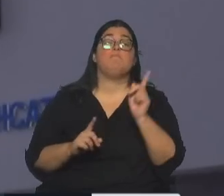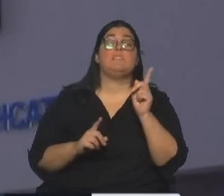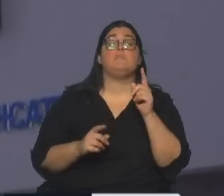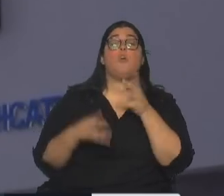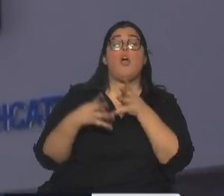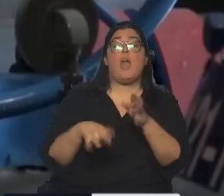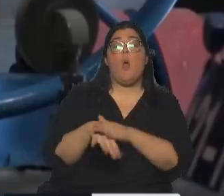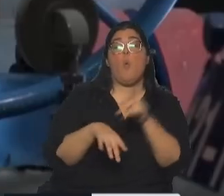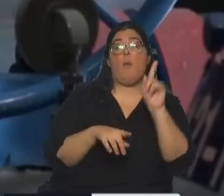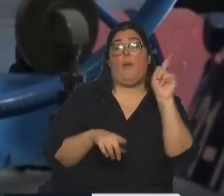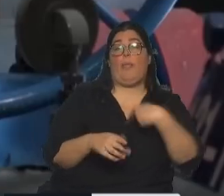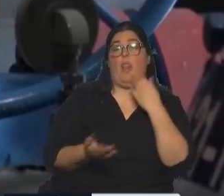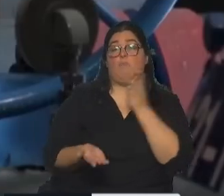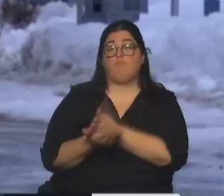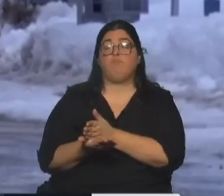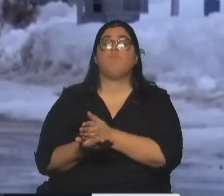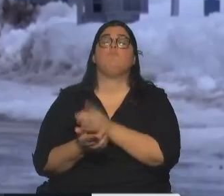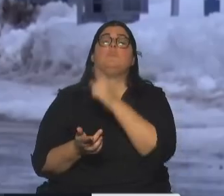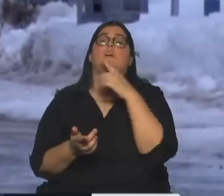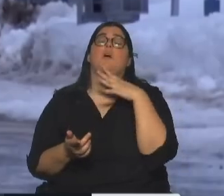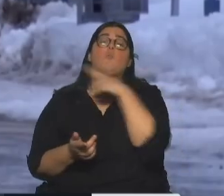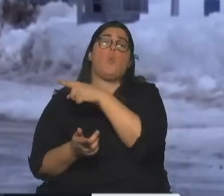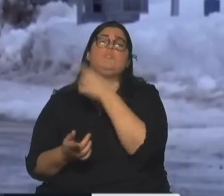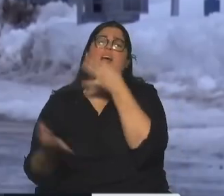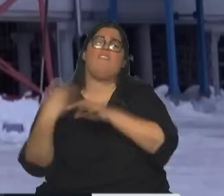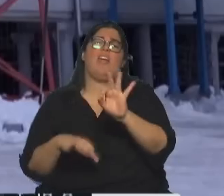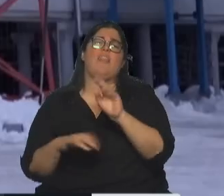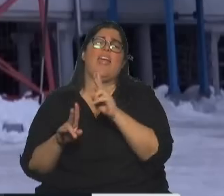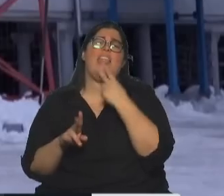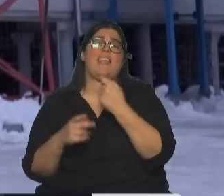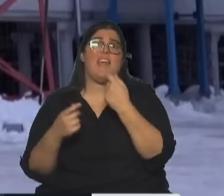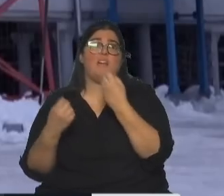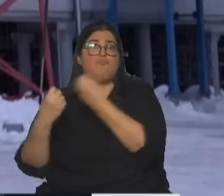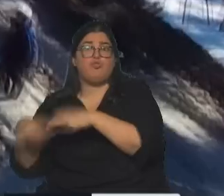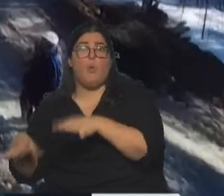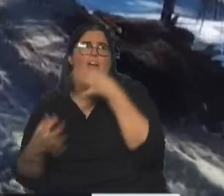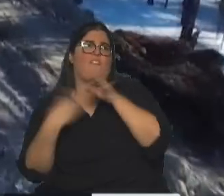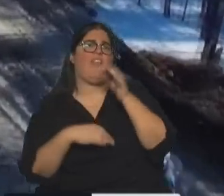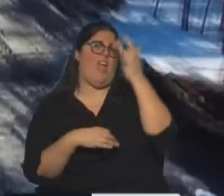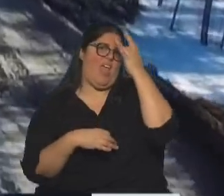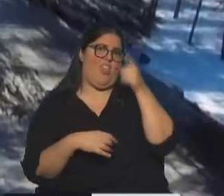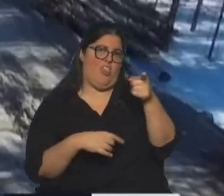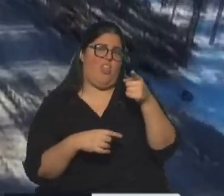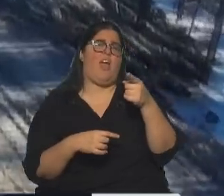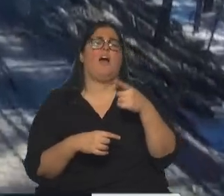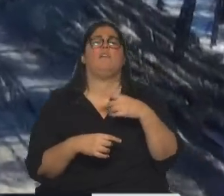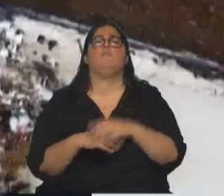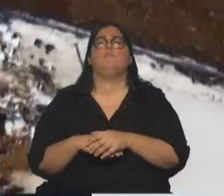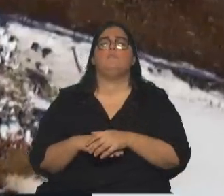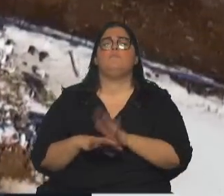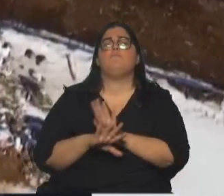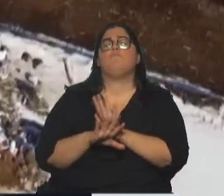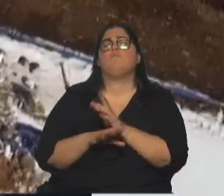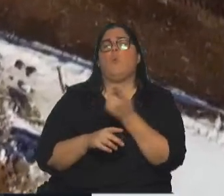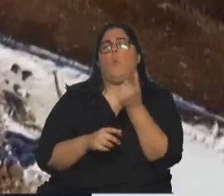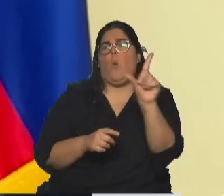la guerra, Moscú comenzó a vender la producción energética excedente a China e India a bajo precio, disputándole a